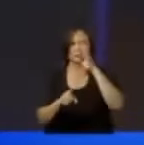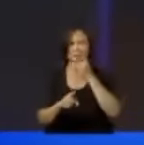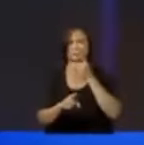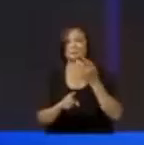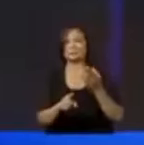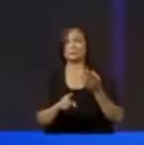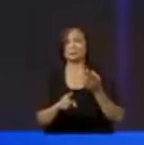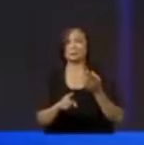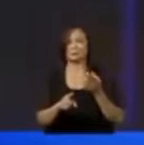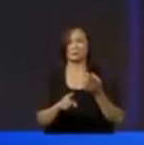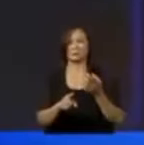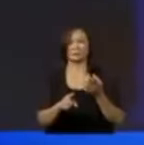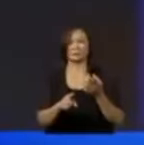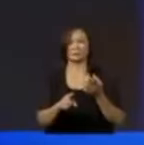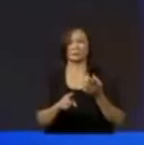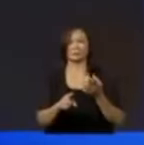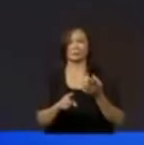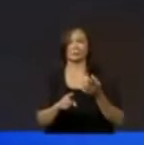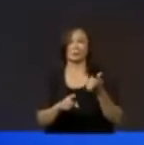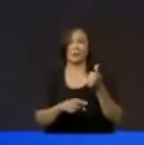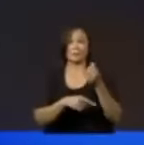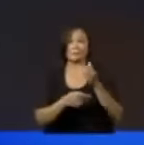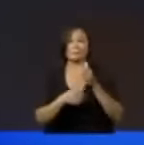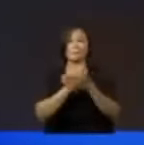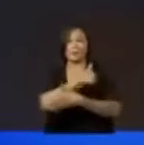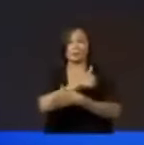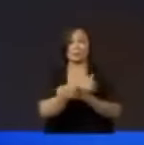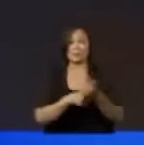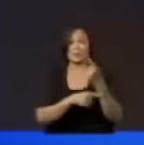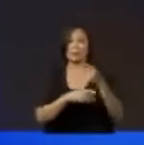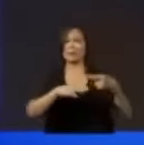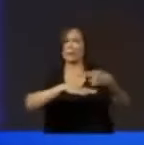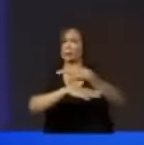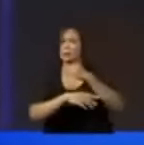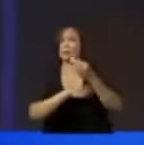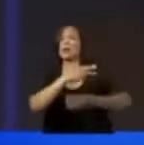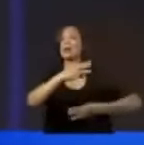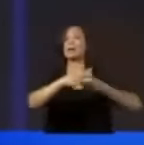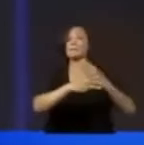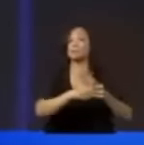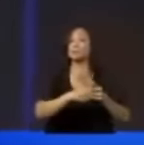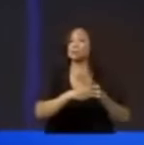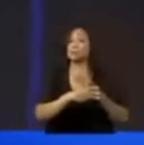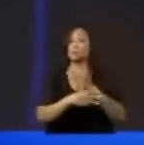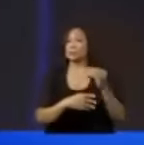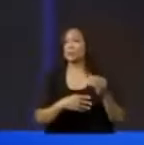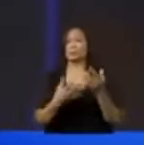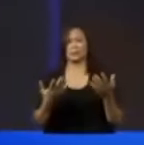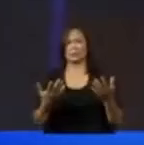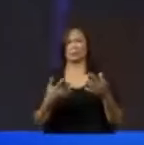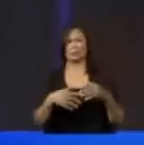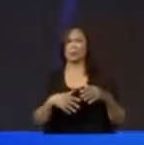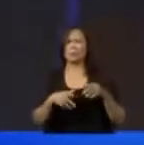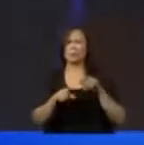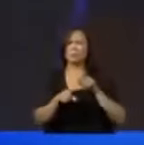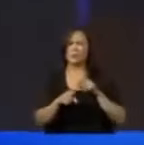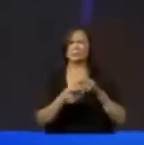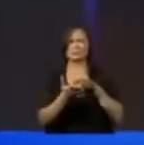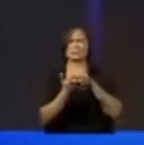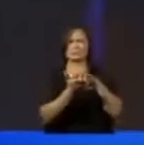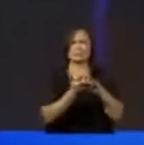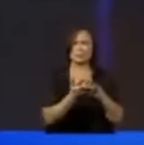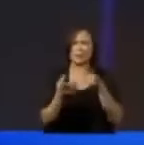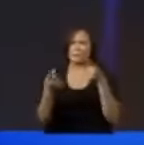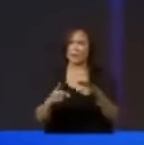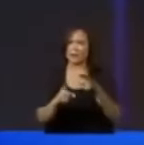República Dominicana está entre los 10 países de la región y parte del mundo en ser de los más vulnerables ante